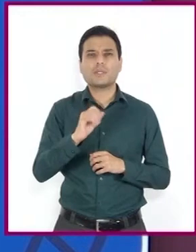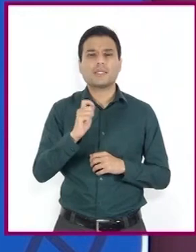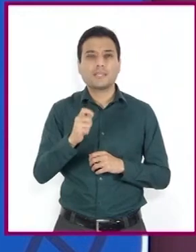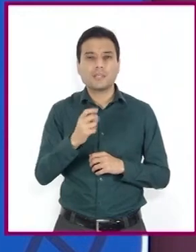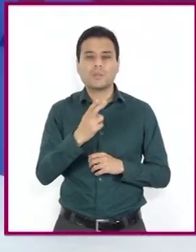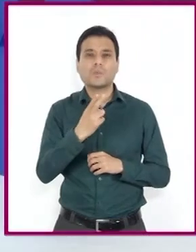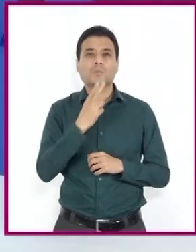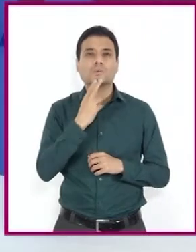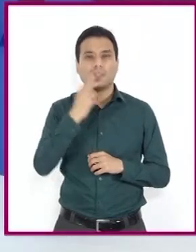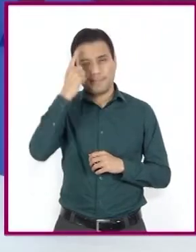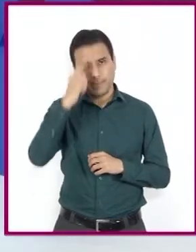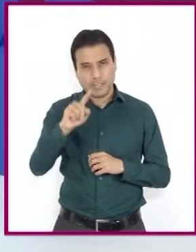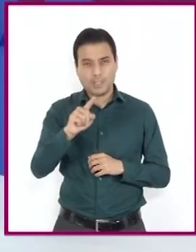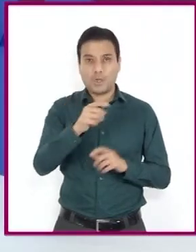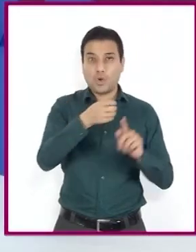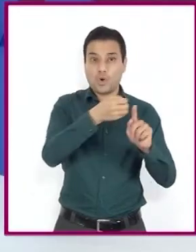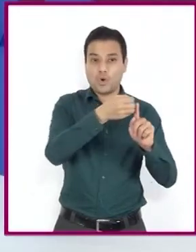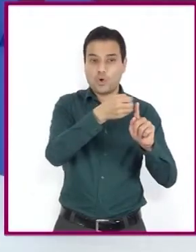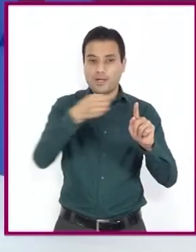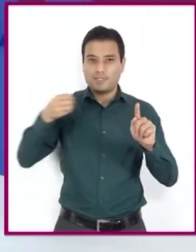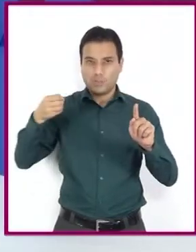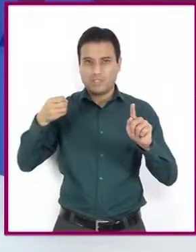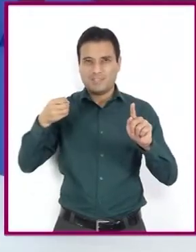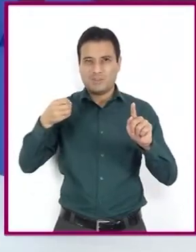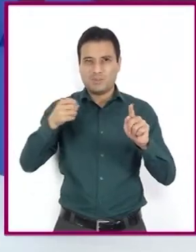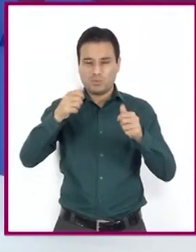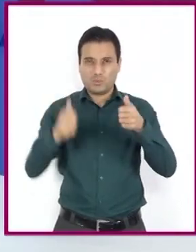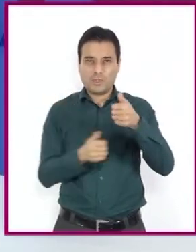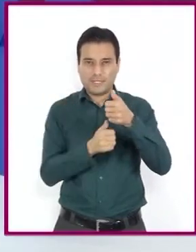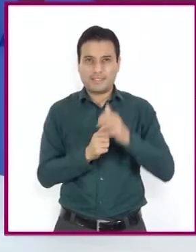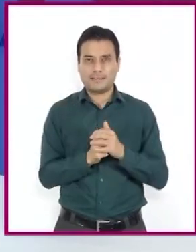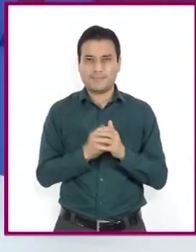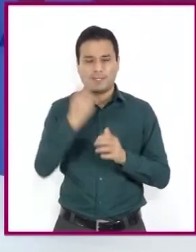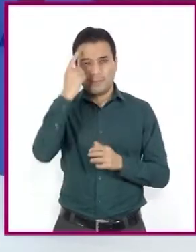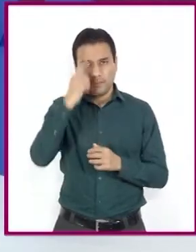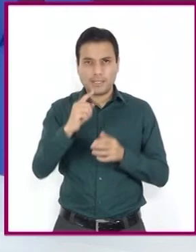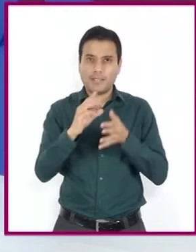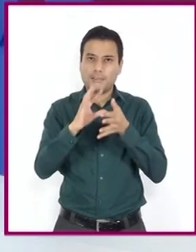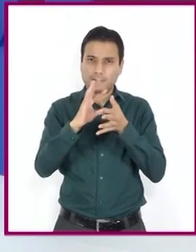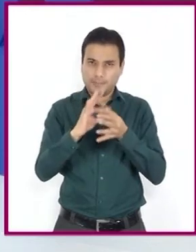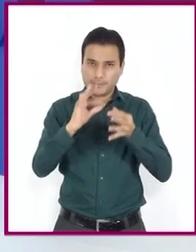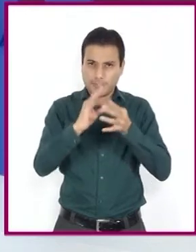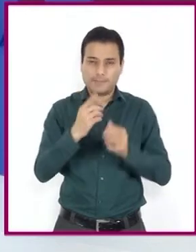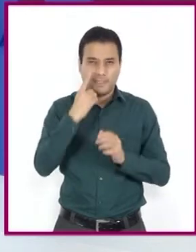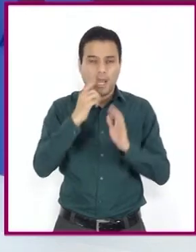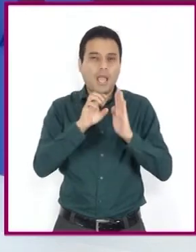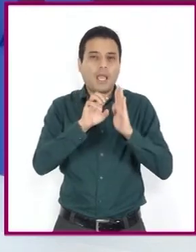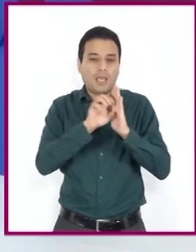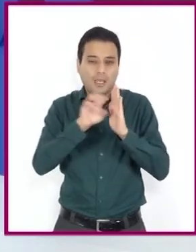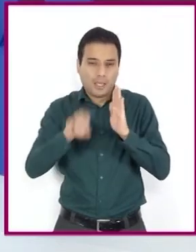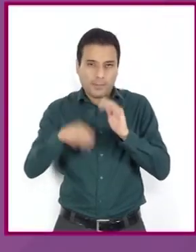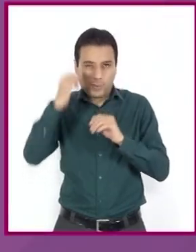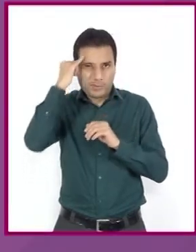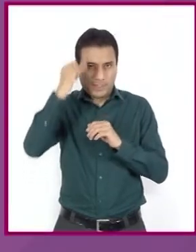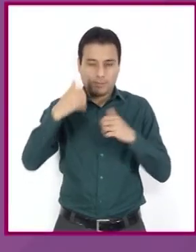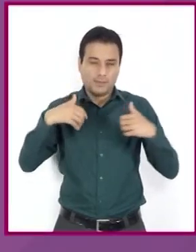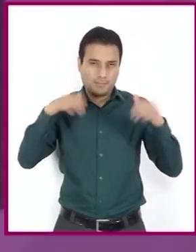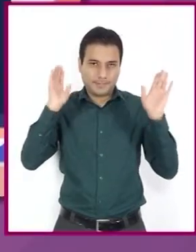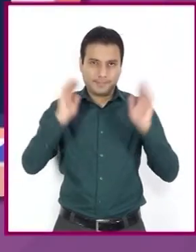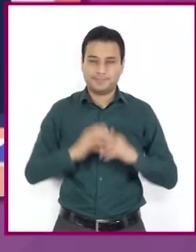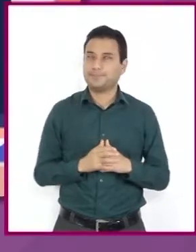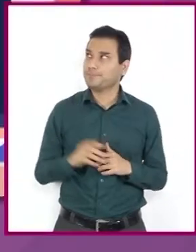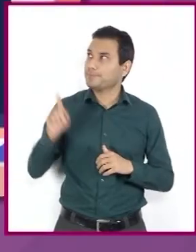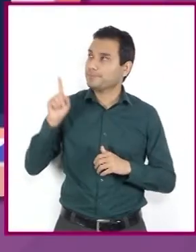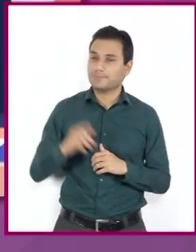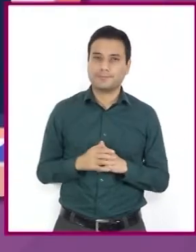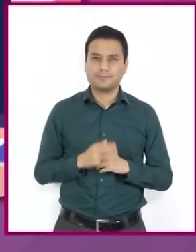oraciones subordinadas para unir proposiciones y explicar la condición necesaria para que algo se lleve a cabo.